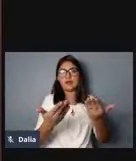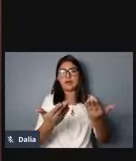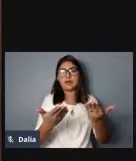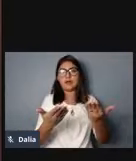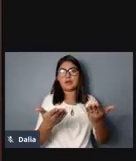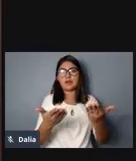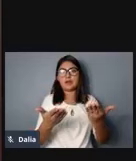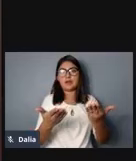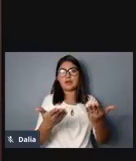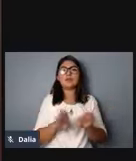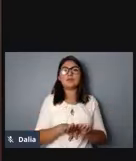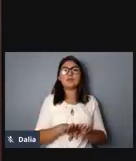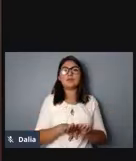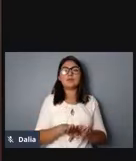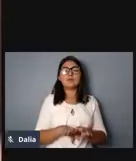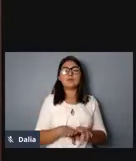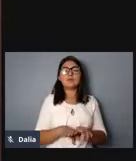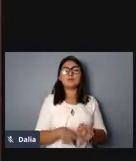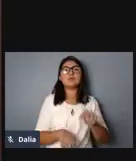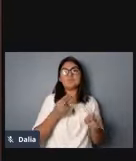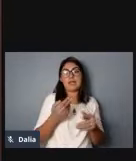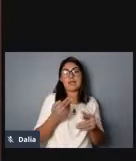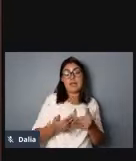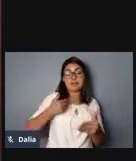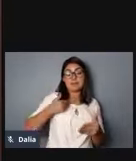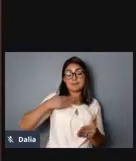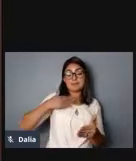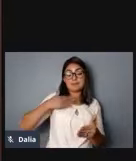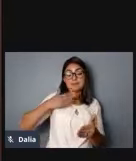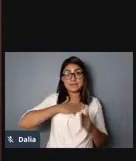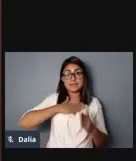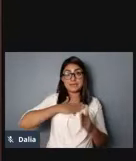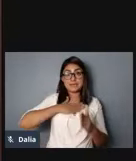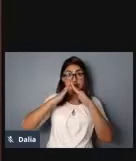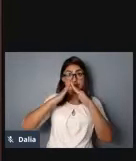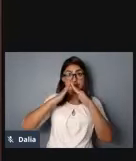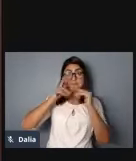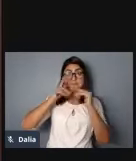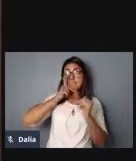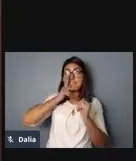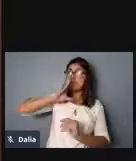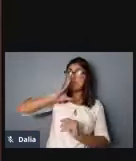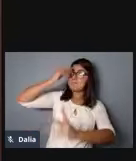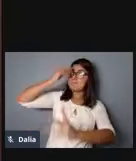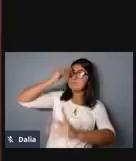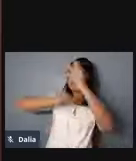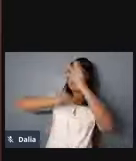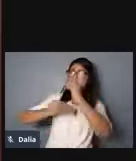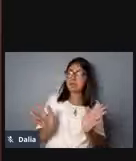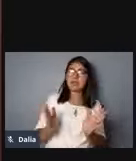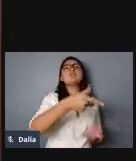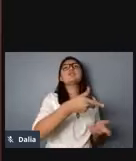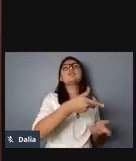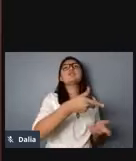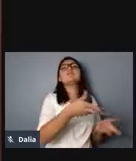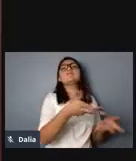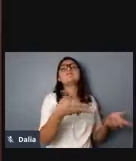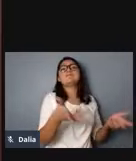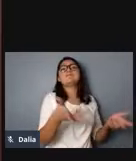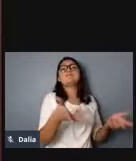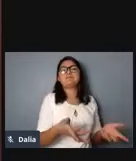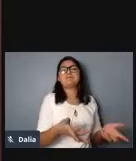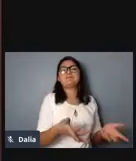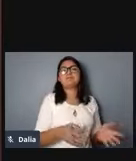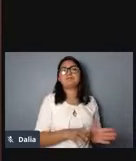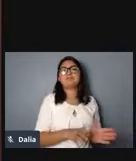Porque antes de esta pandemia, es decir, hace 70 y tantos días, no teníamos el hábito ni de